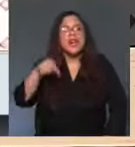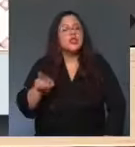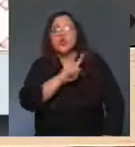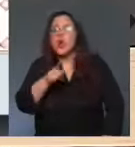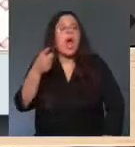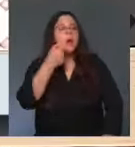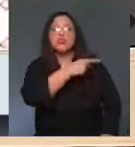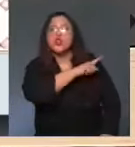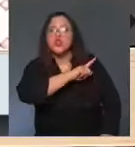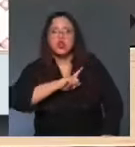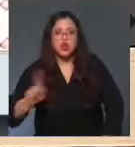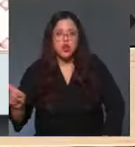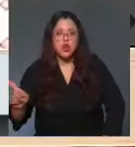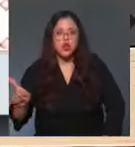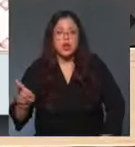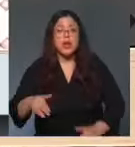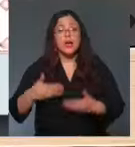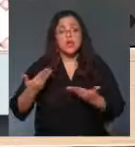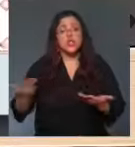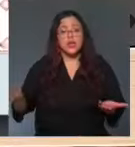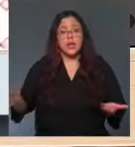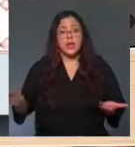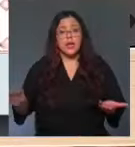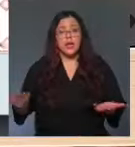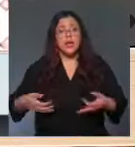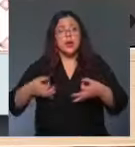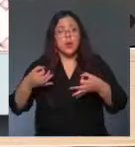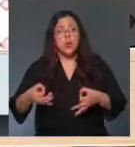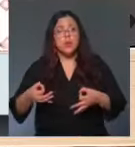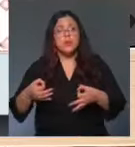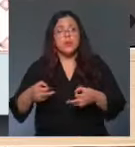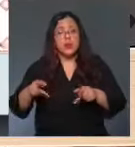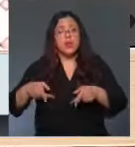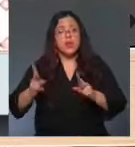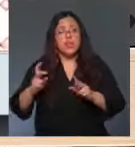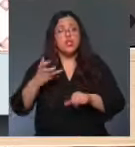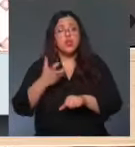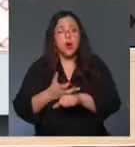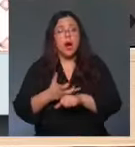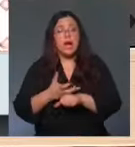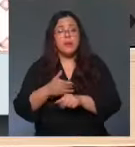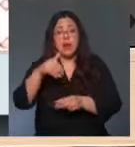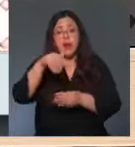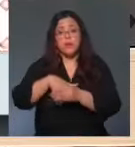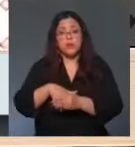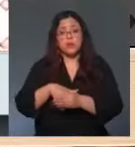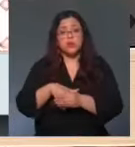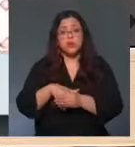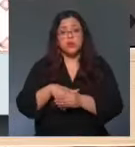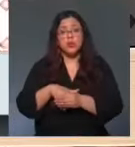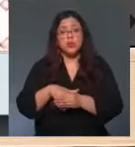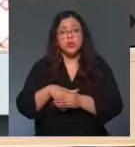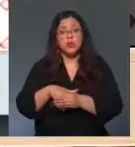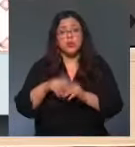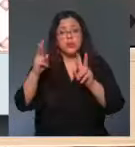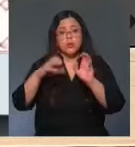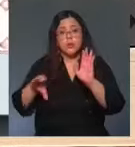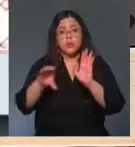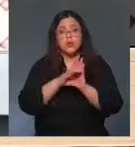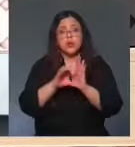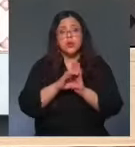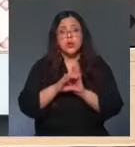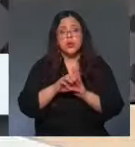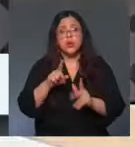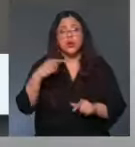acusación. Por lo tanto, mientras tengan esos derechos a sufragio por razón constitucional, nosotros lo tenemos